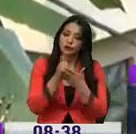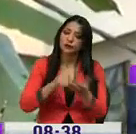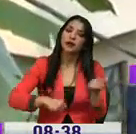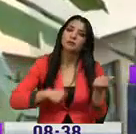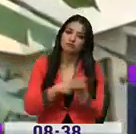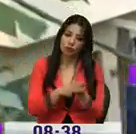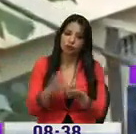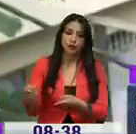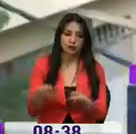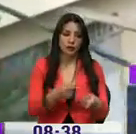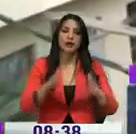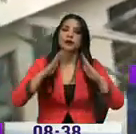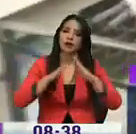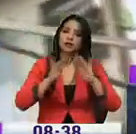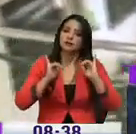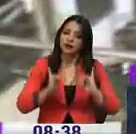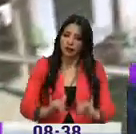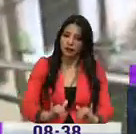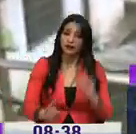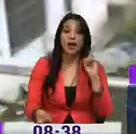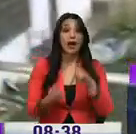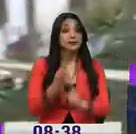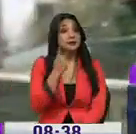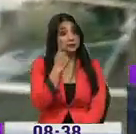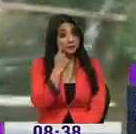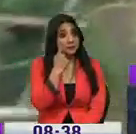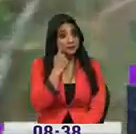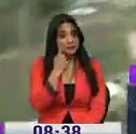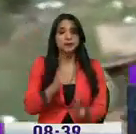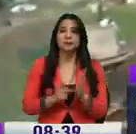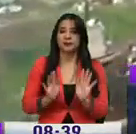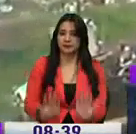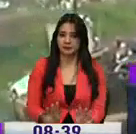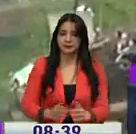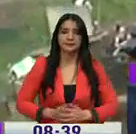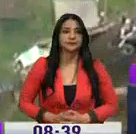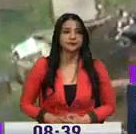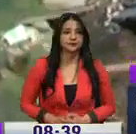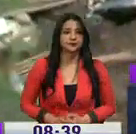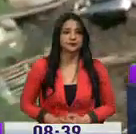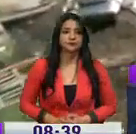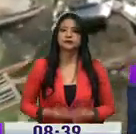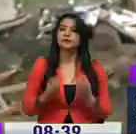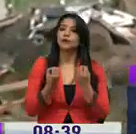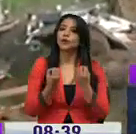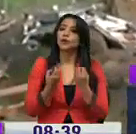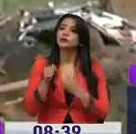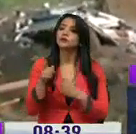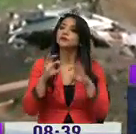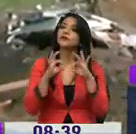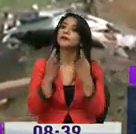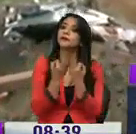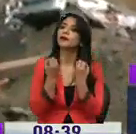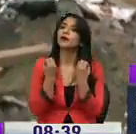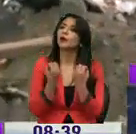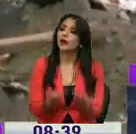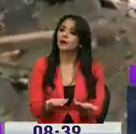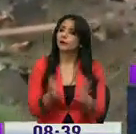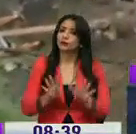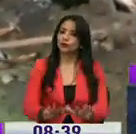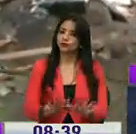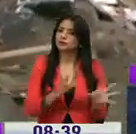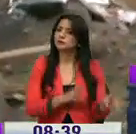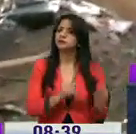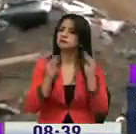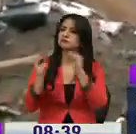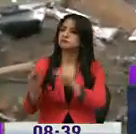dijeron que ahí nos quedemos hasta ver qué pasa. ¿Cuántos son de su familia? ¿Con cuántos ustedes tuvo que